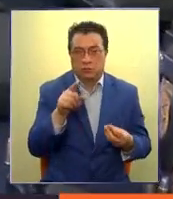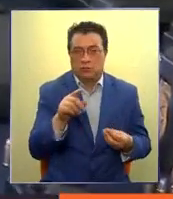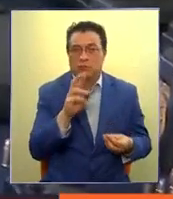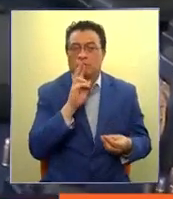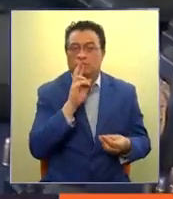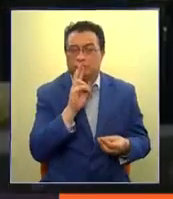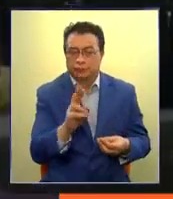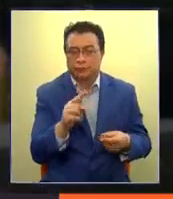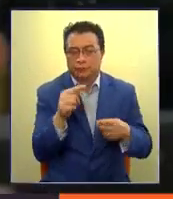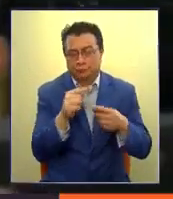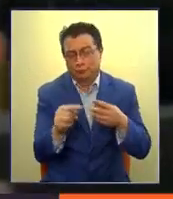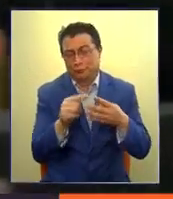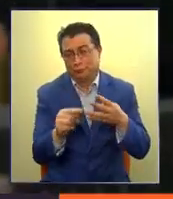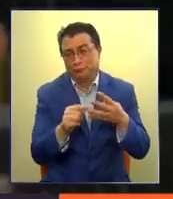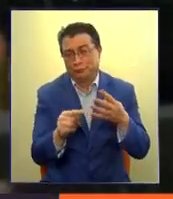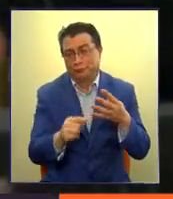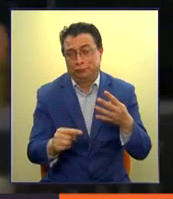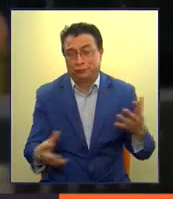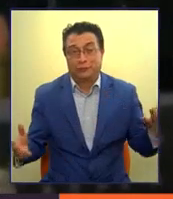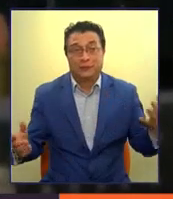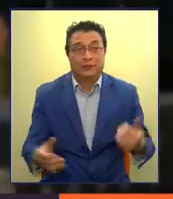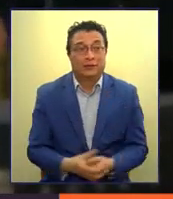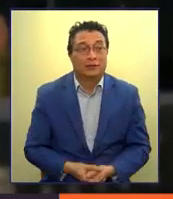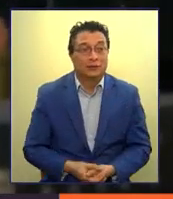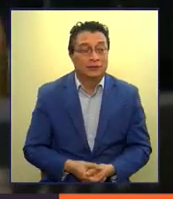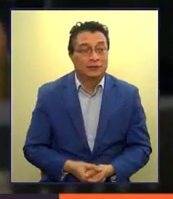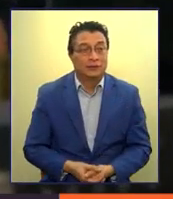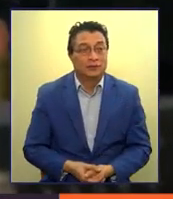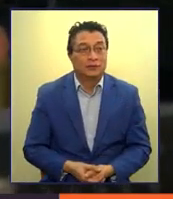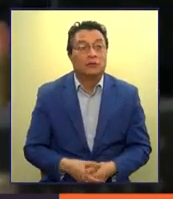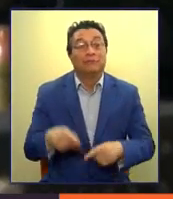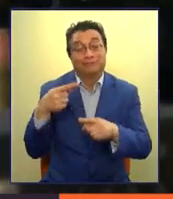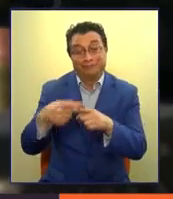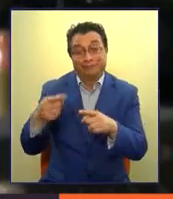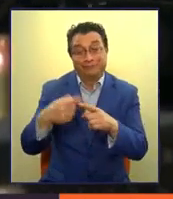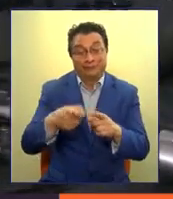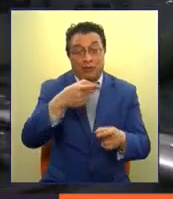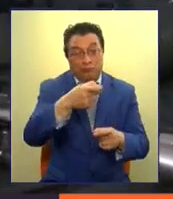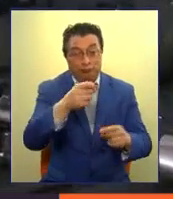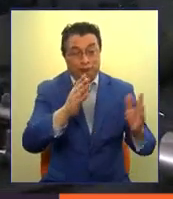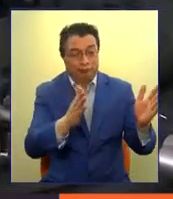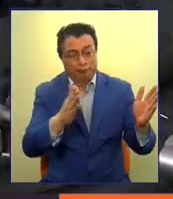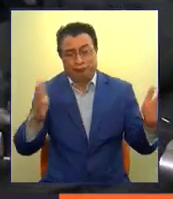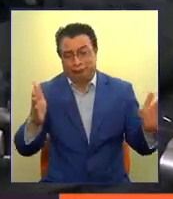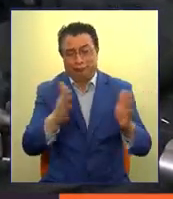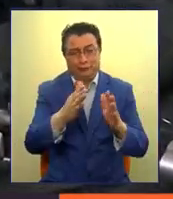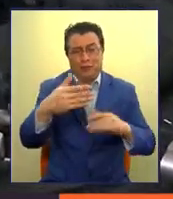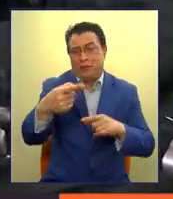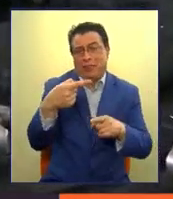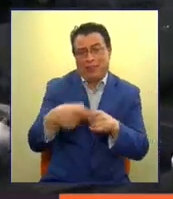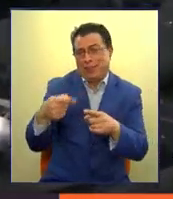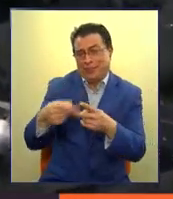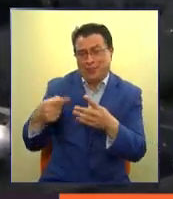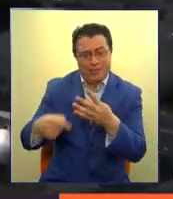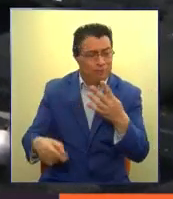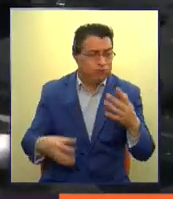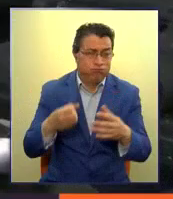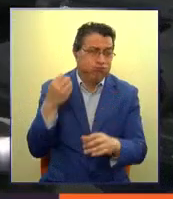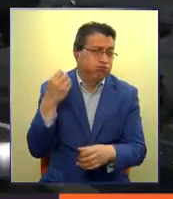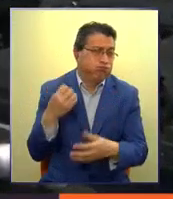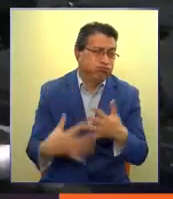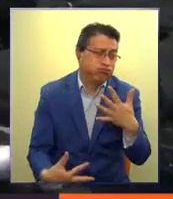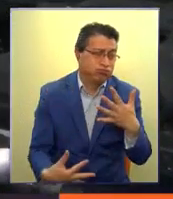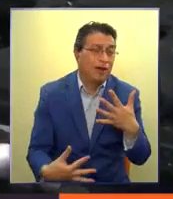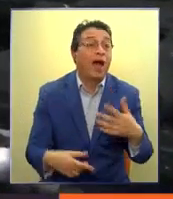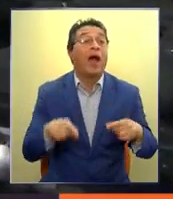da para tantas otras interrogantes más. Había distintos tipos de armas de fuego, de distintos calibres, de distinta naturaleza, y